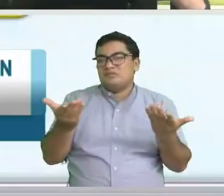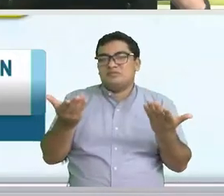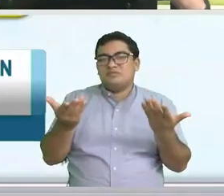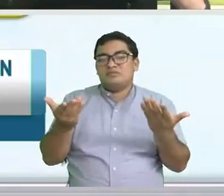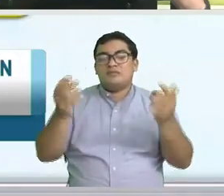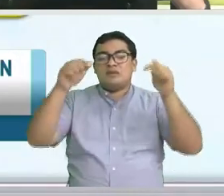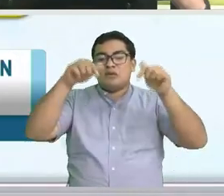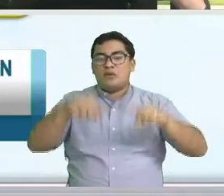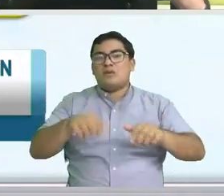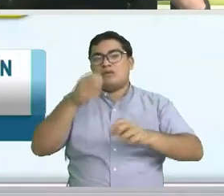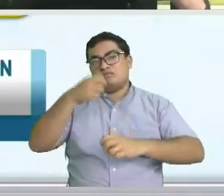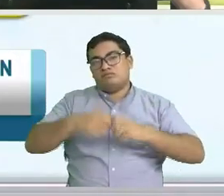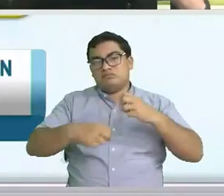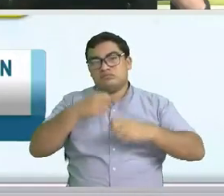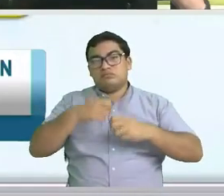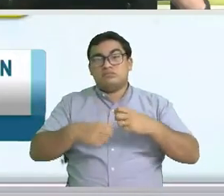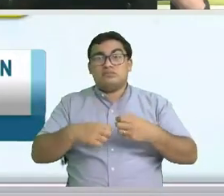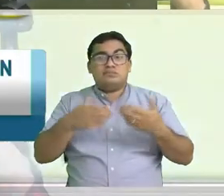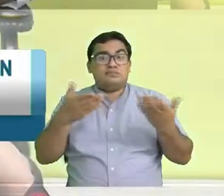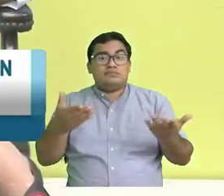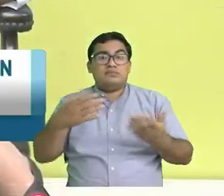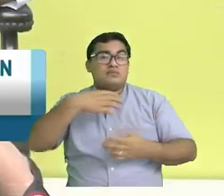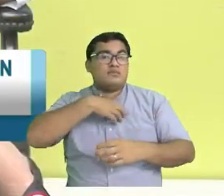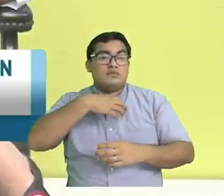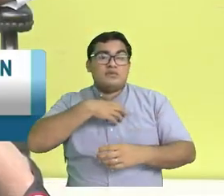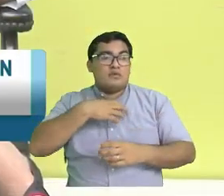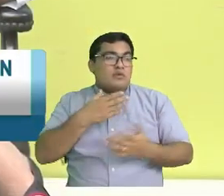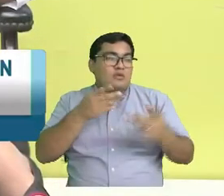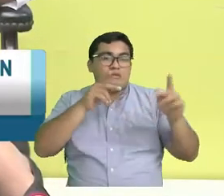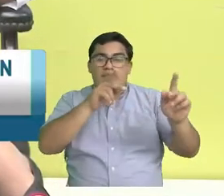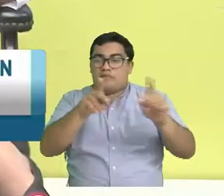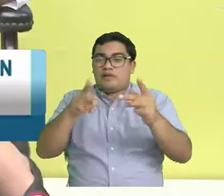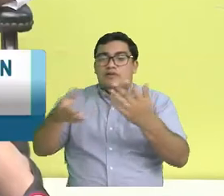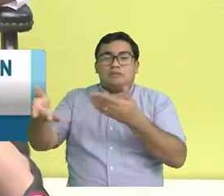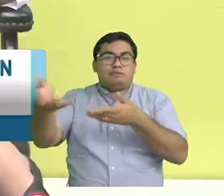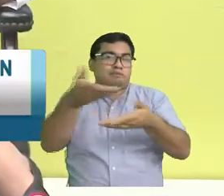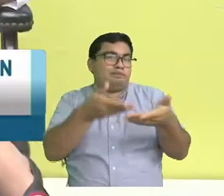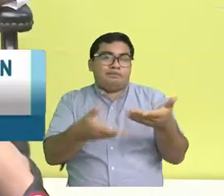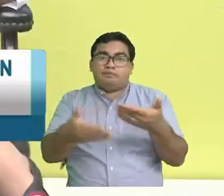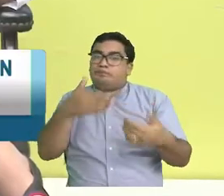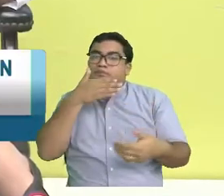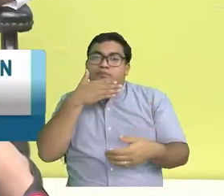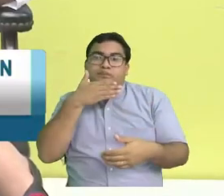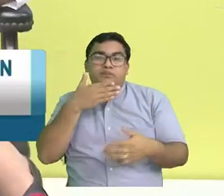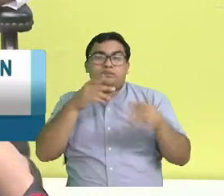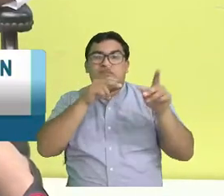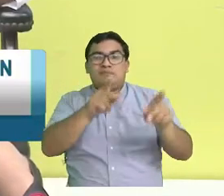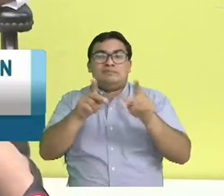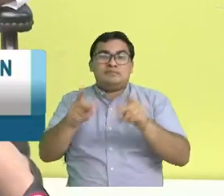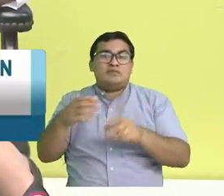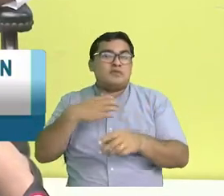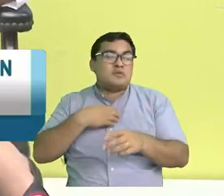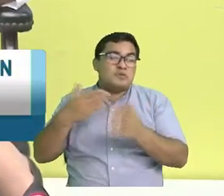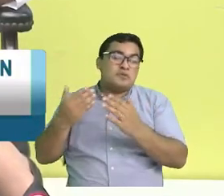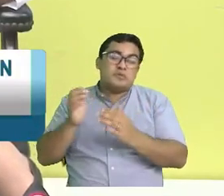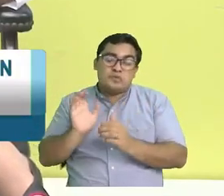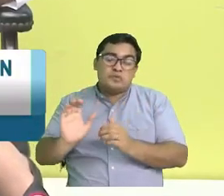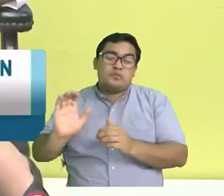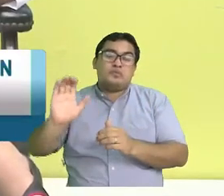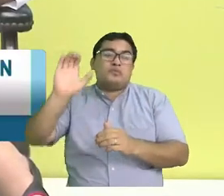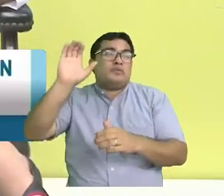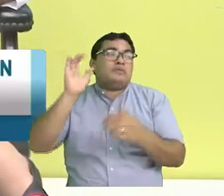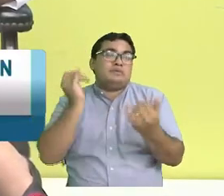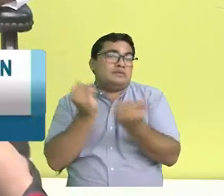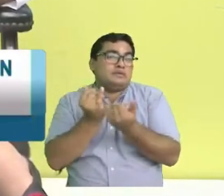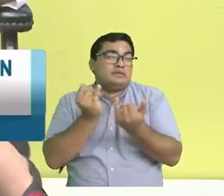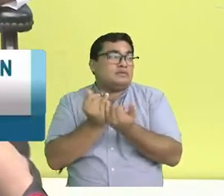importante. Y ahora tienen problemas para desarrollarse en su entorno social. Entonces, eso es algo que esas personas acarrearon desde pequeño, solo que